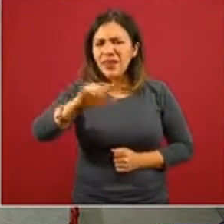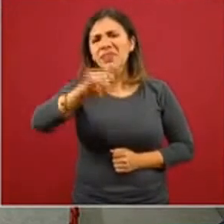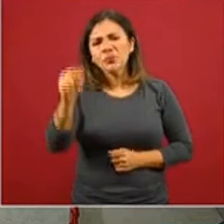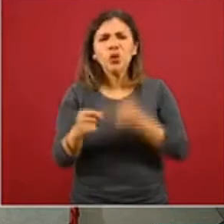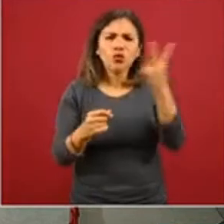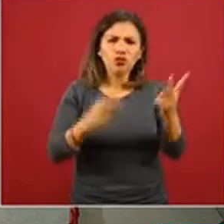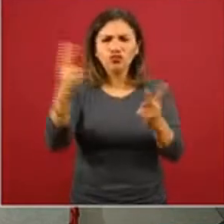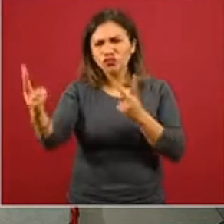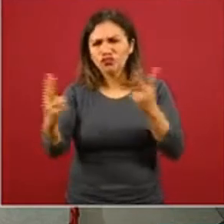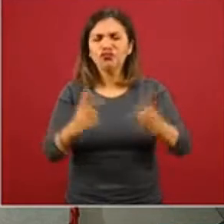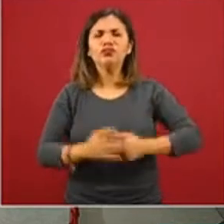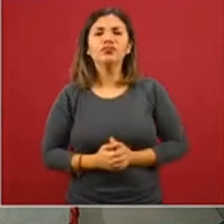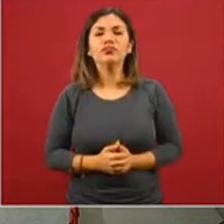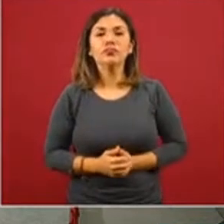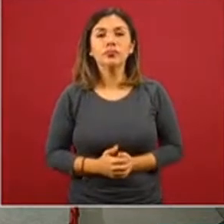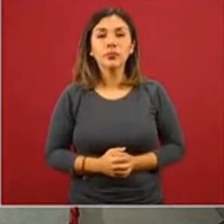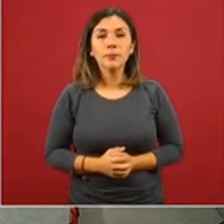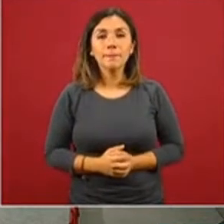acá y 2 acá.